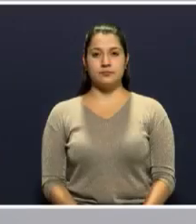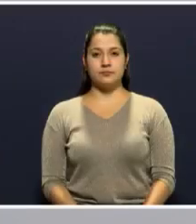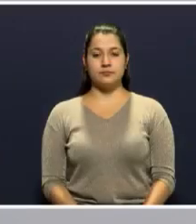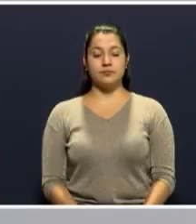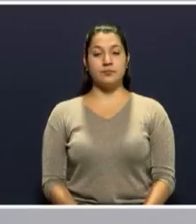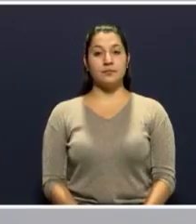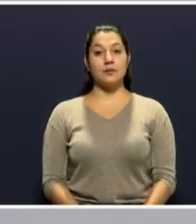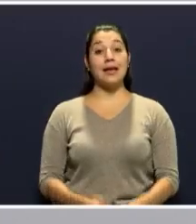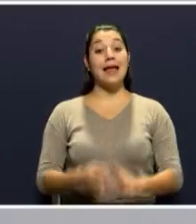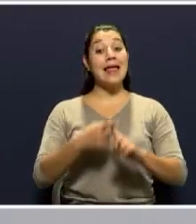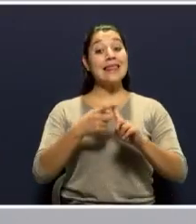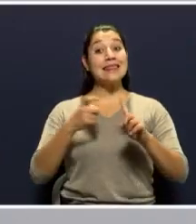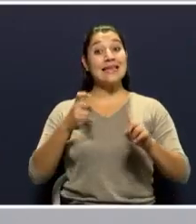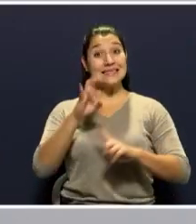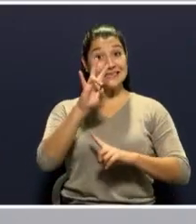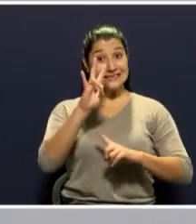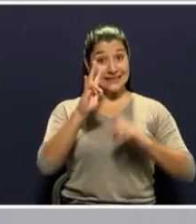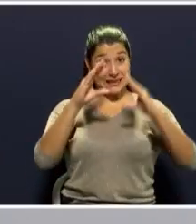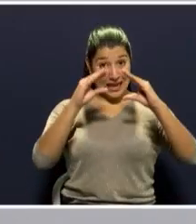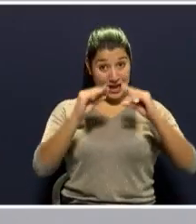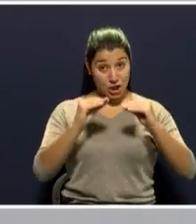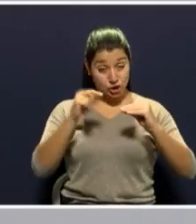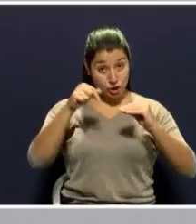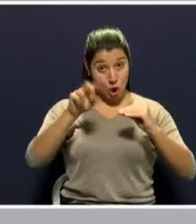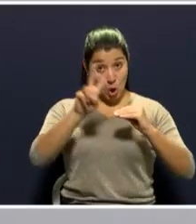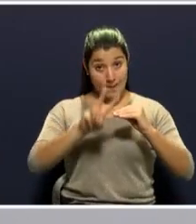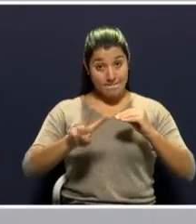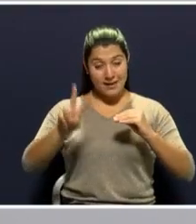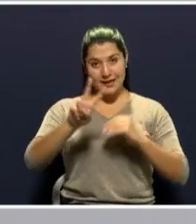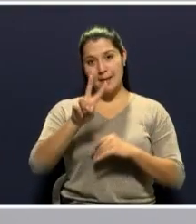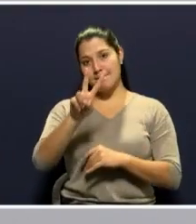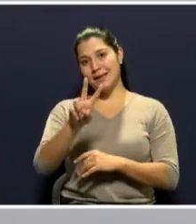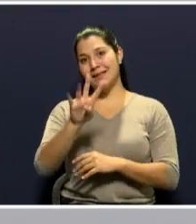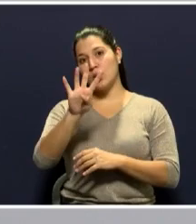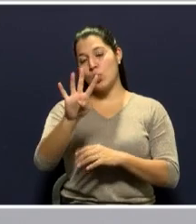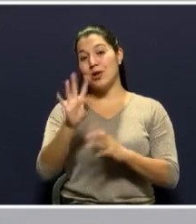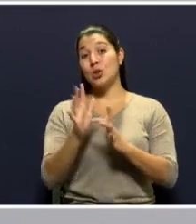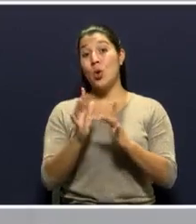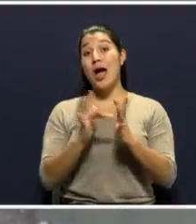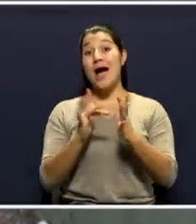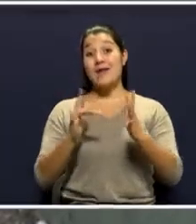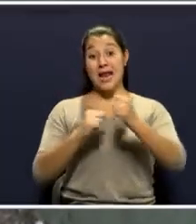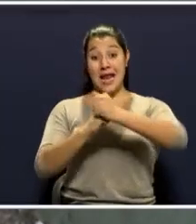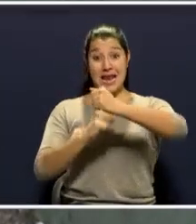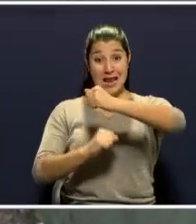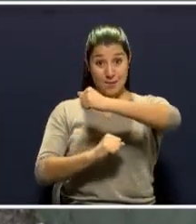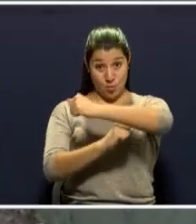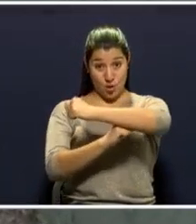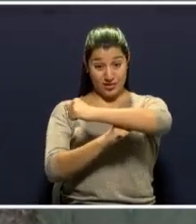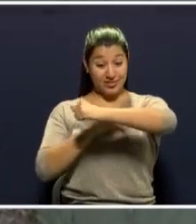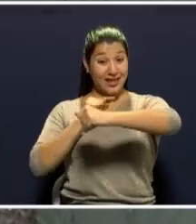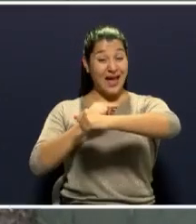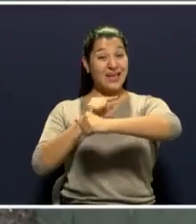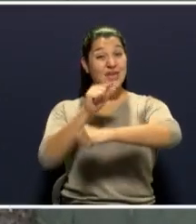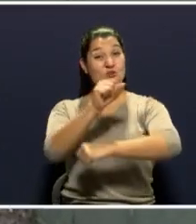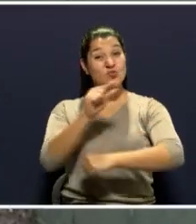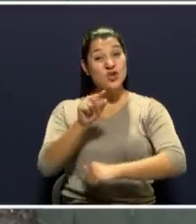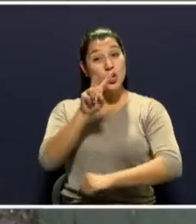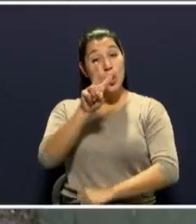Y desde las 7 de la noche de este viernes 24 de abril, el paso por el puente sobre el río Virilla,